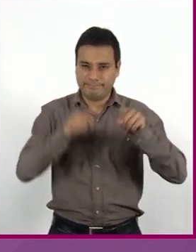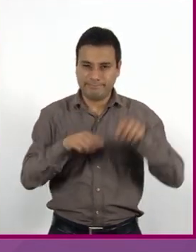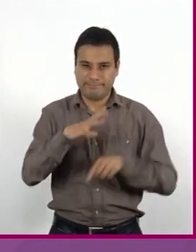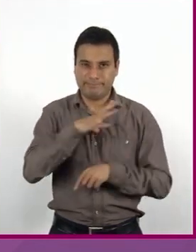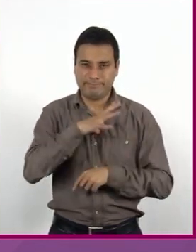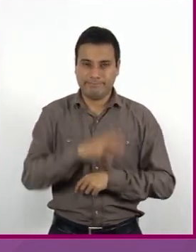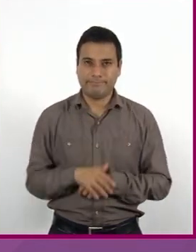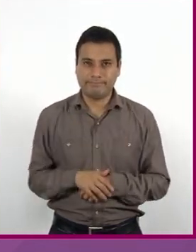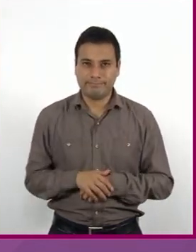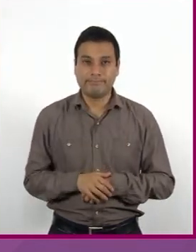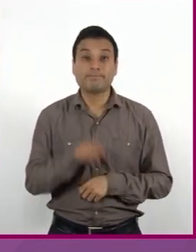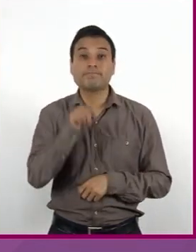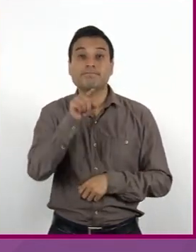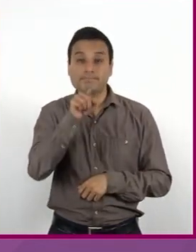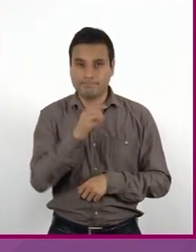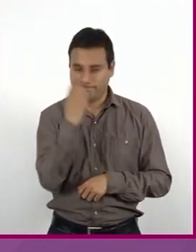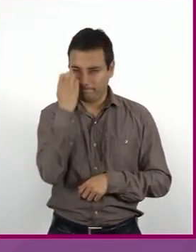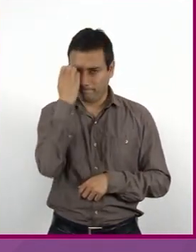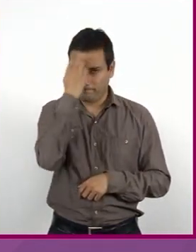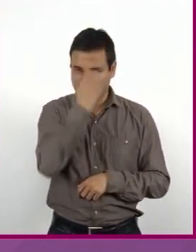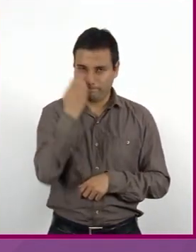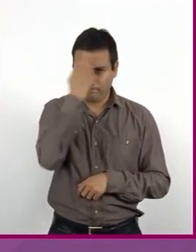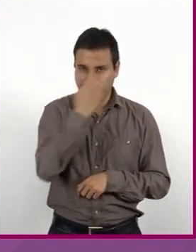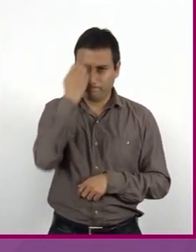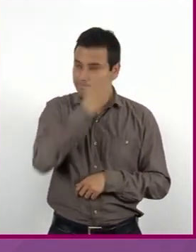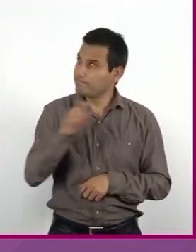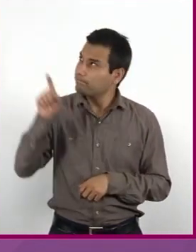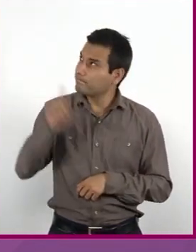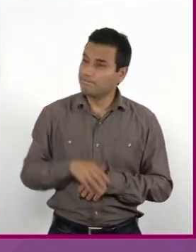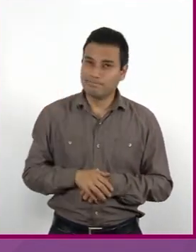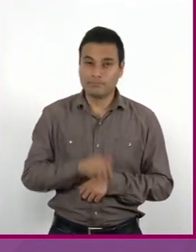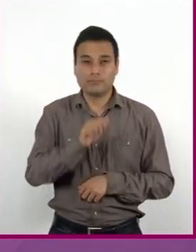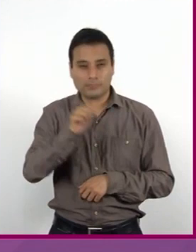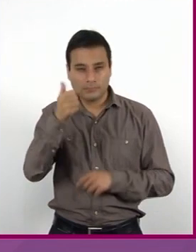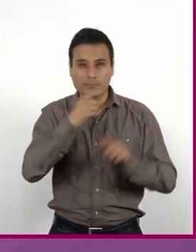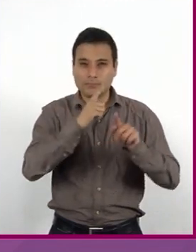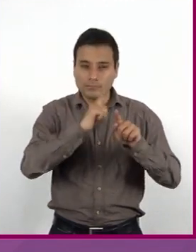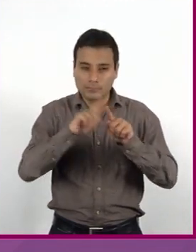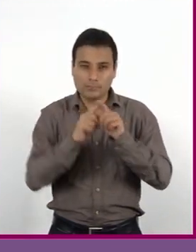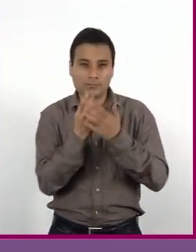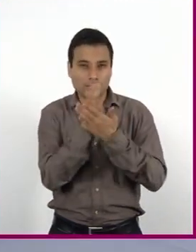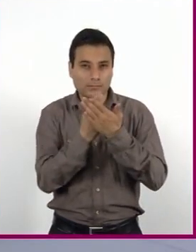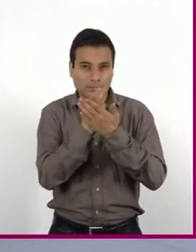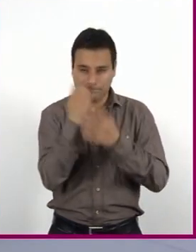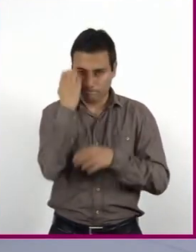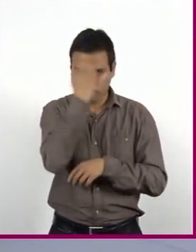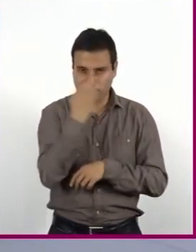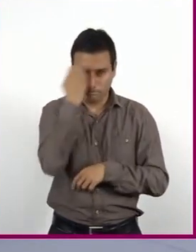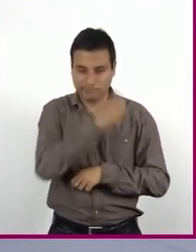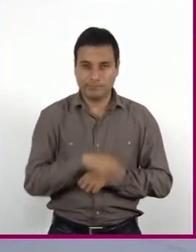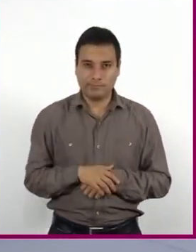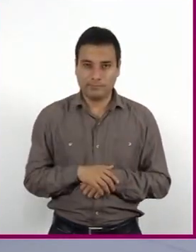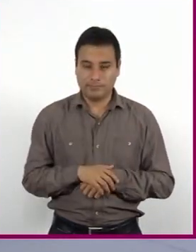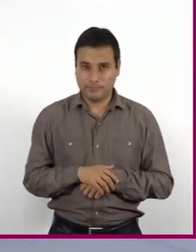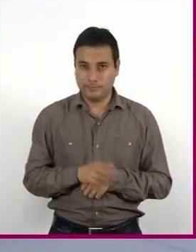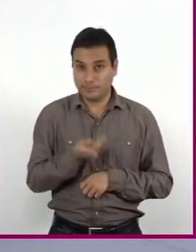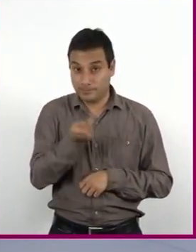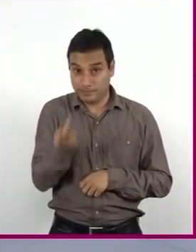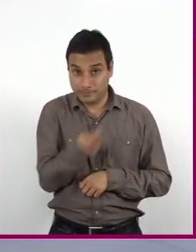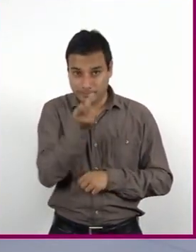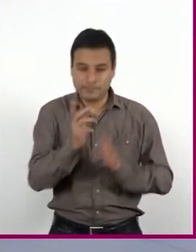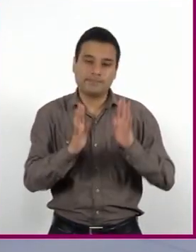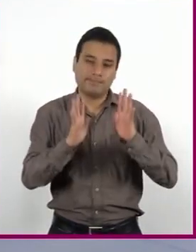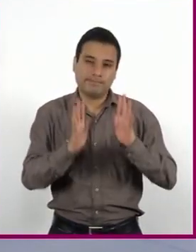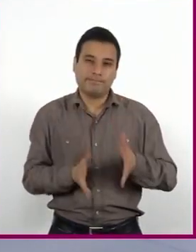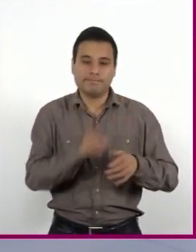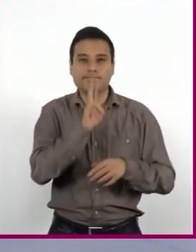Los invitamos a que analicen de la misma forma el resto de los prismas presentados. Las preguntas quedaron